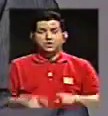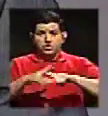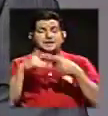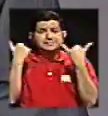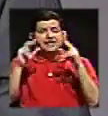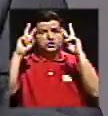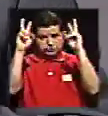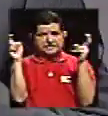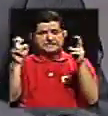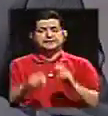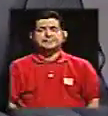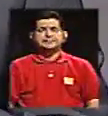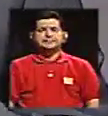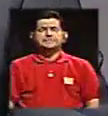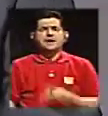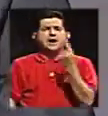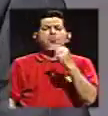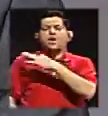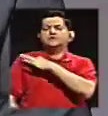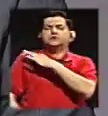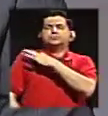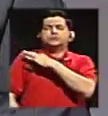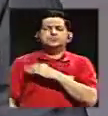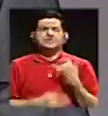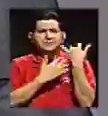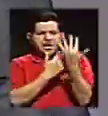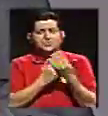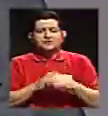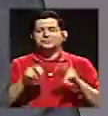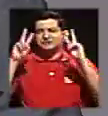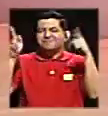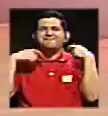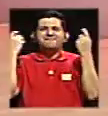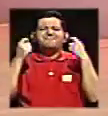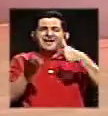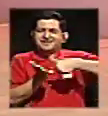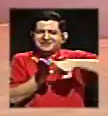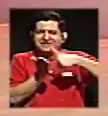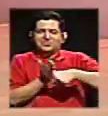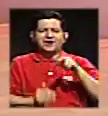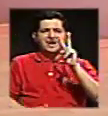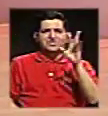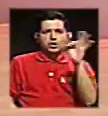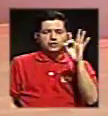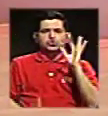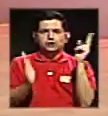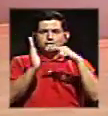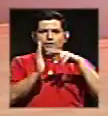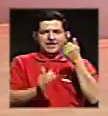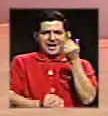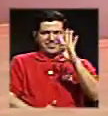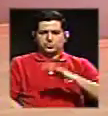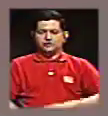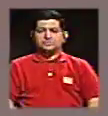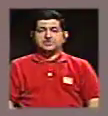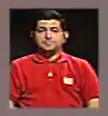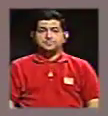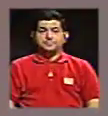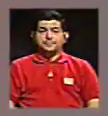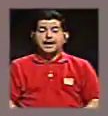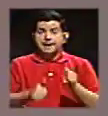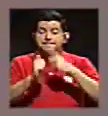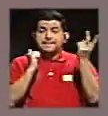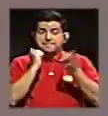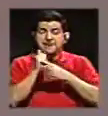una vez Don Gustavo Cuántos invitados están esperando a la fiesta electoral del 2 de febrero del 2014 superamos por